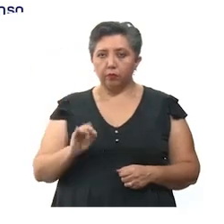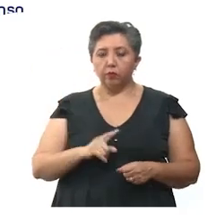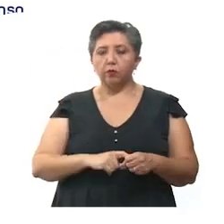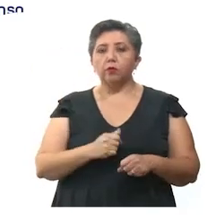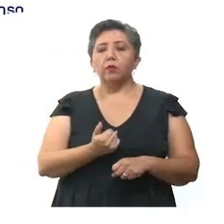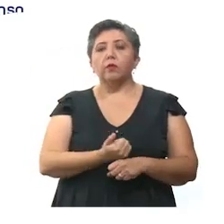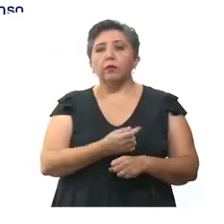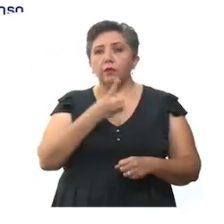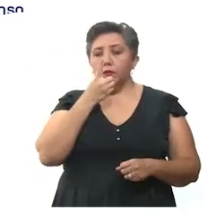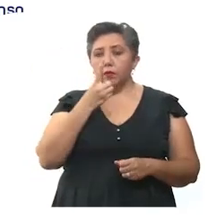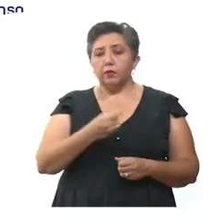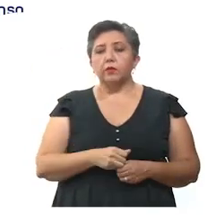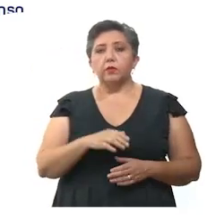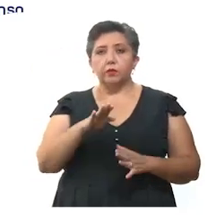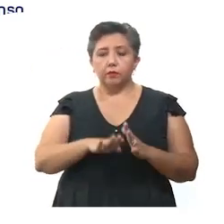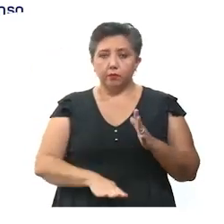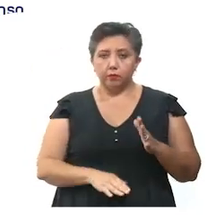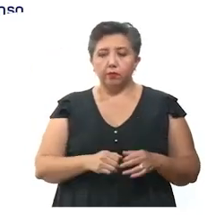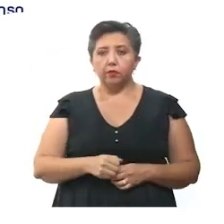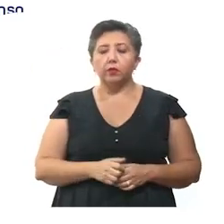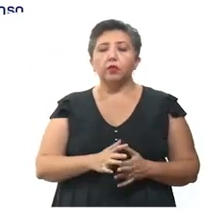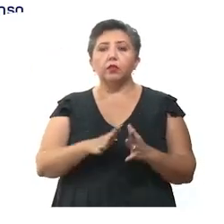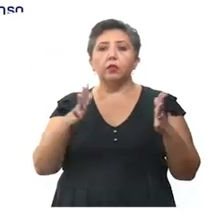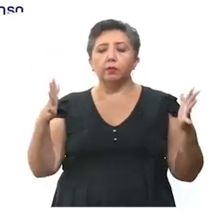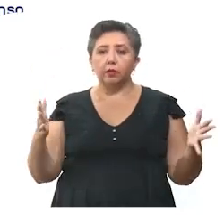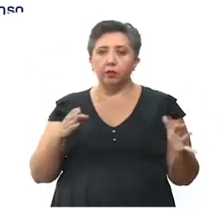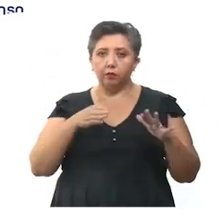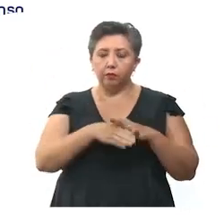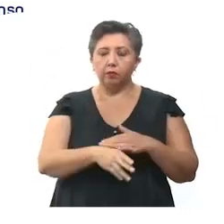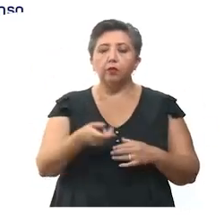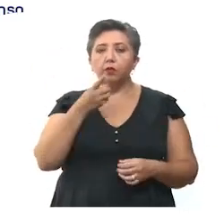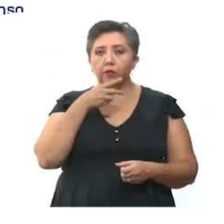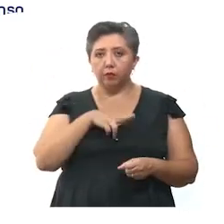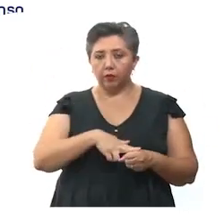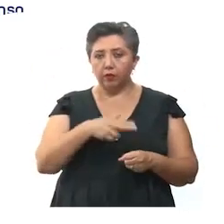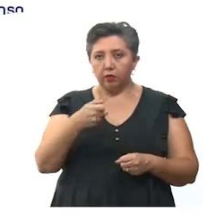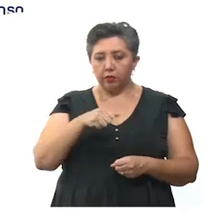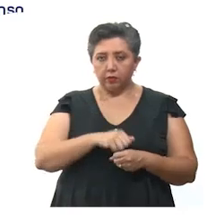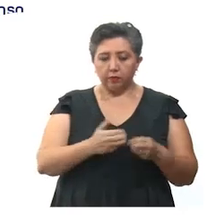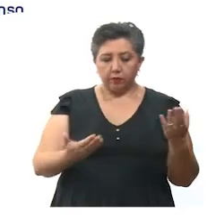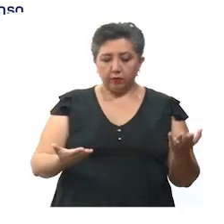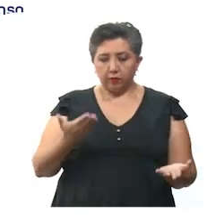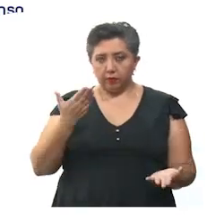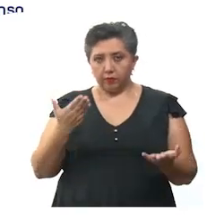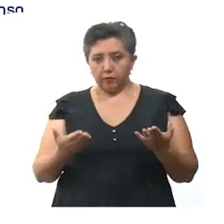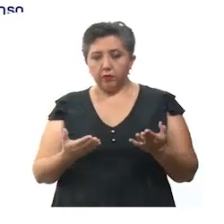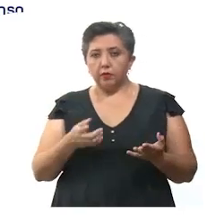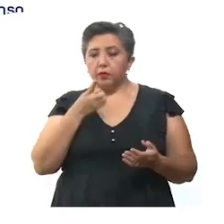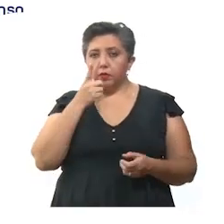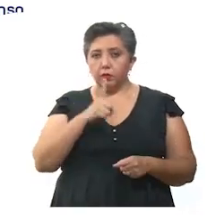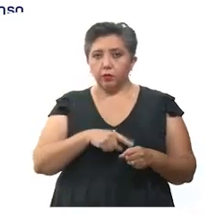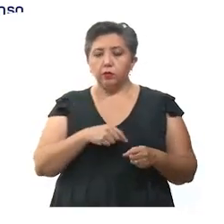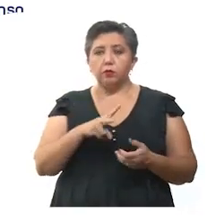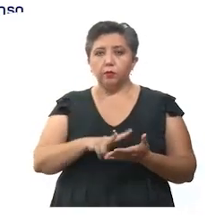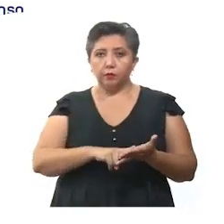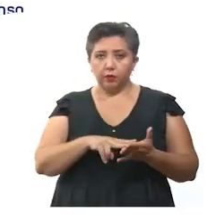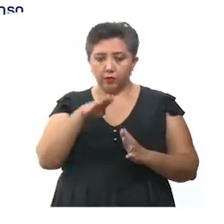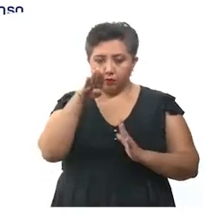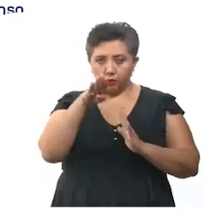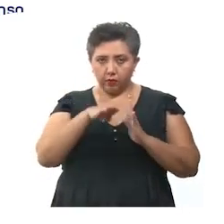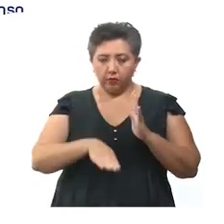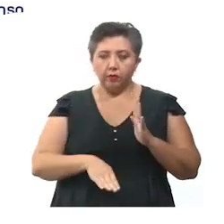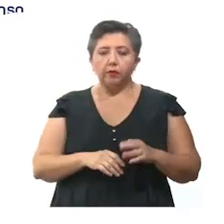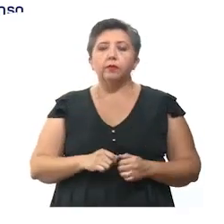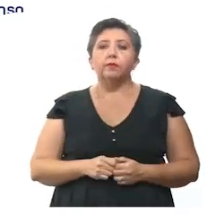en color amarillo y en descenso. El incremento en admisiones hospitalarias de la semana con respecto a la anterior está en color verde y en